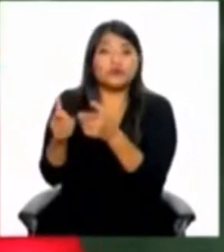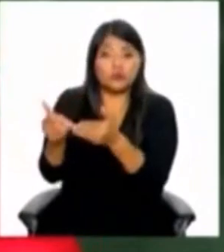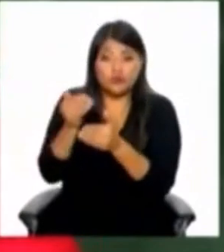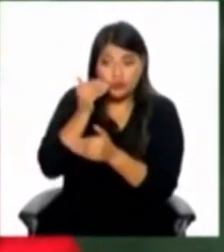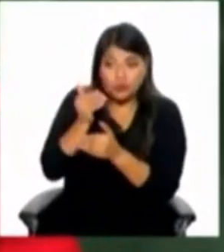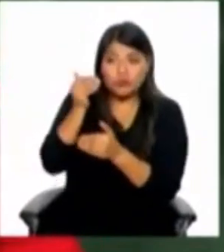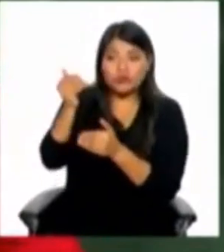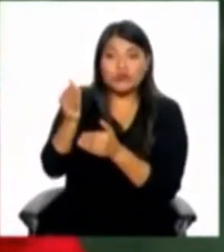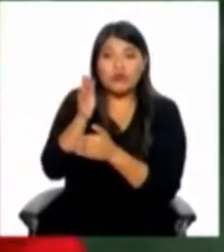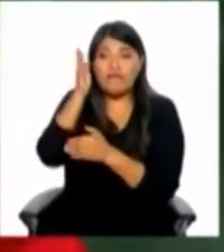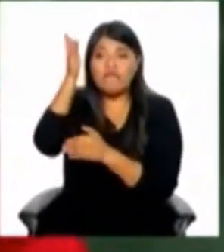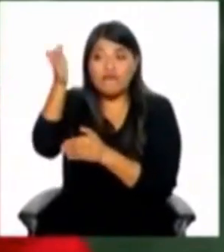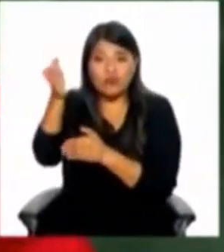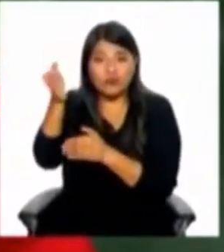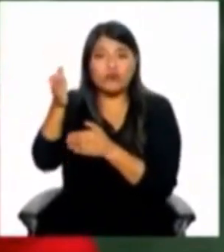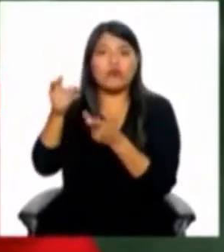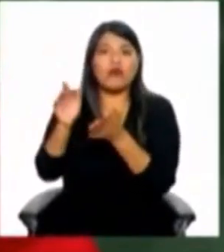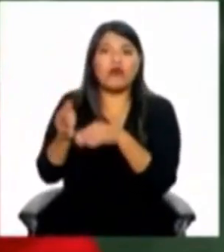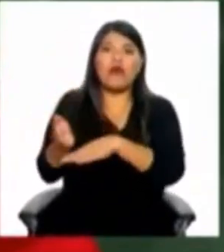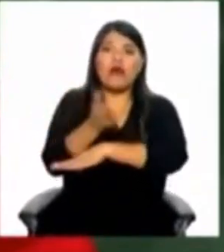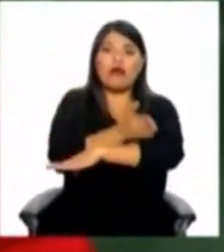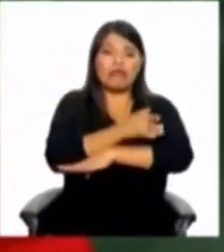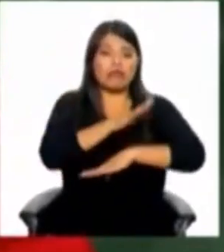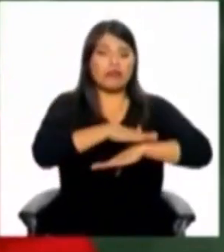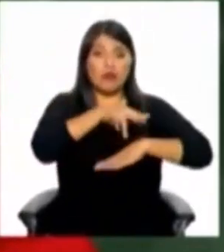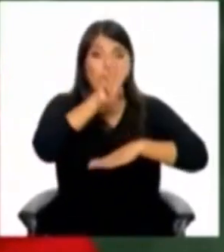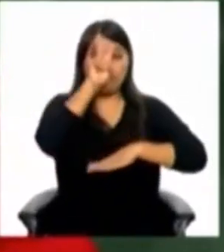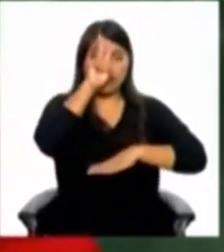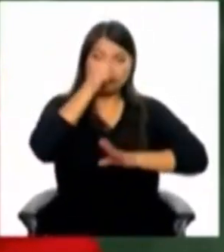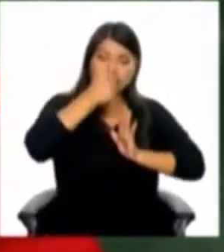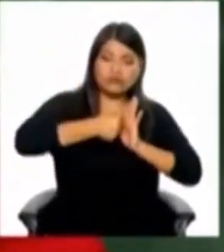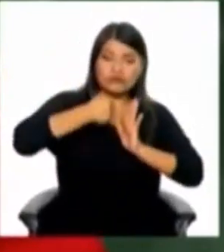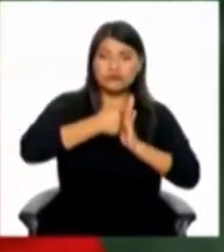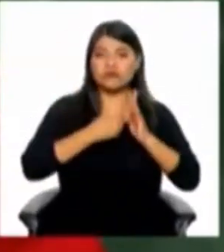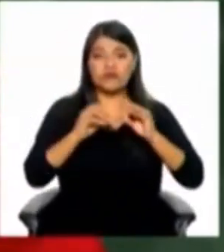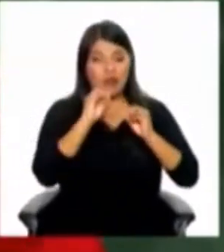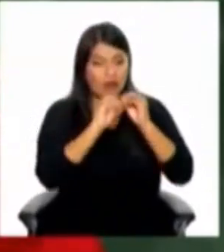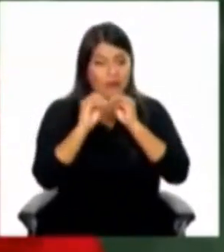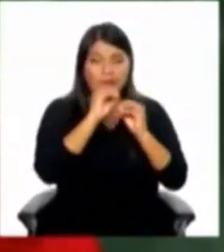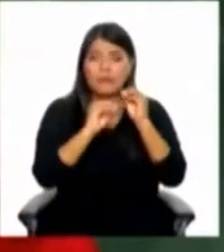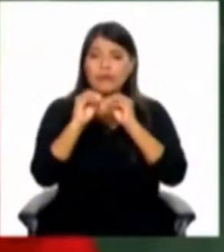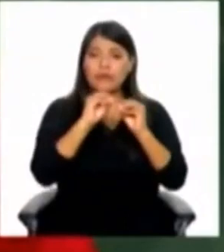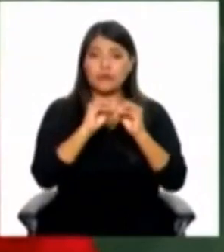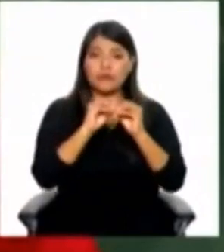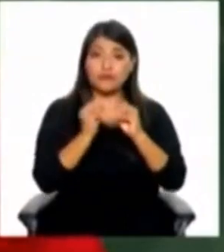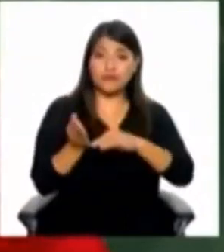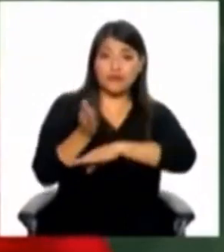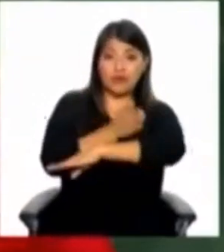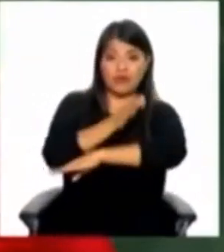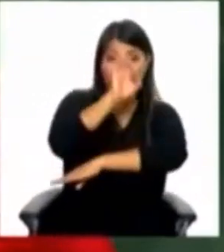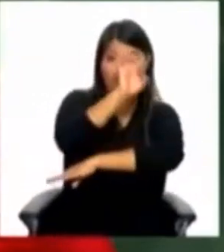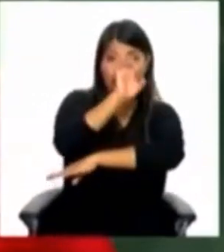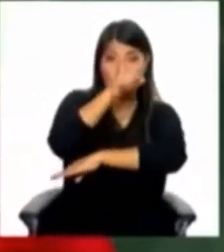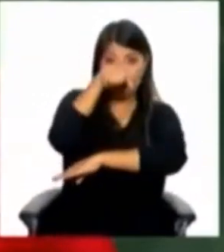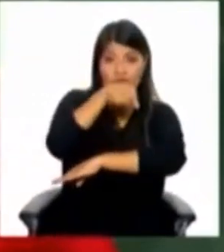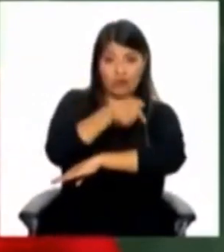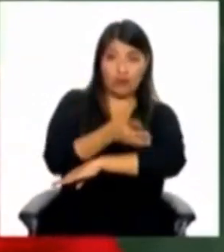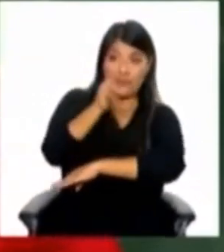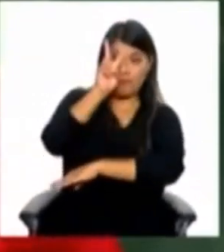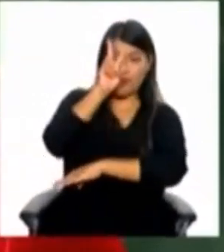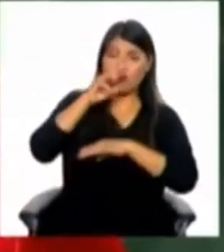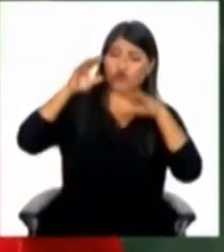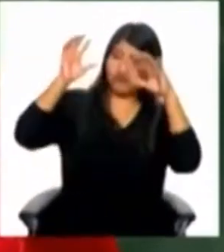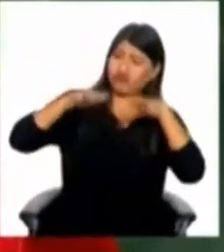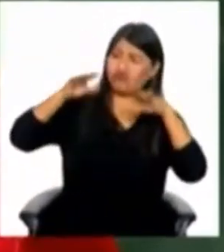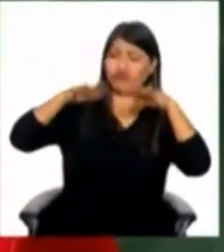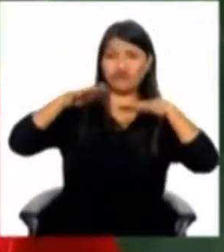hacemos frente con urgencia y decisión. A inicios de año Fuertes lluvias afectaron el norte de mi país,